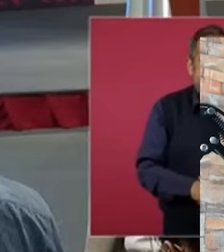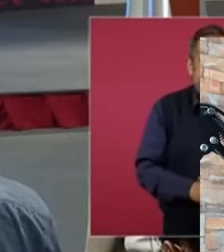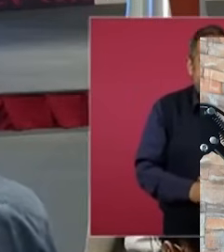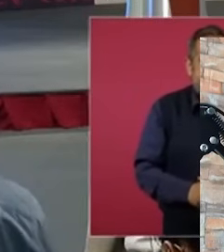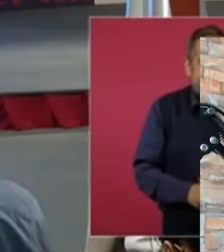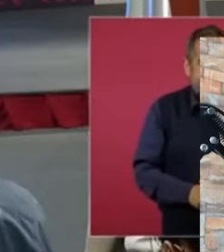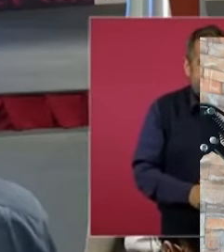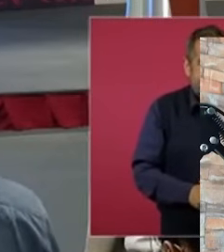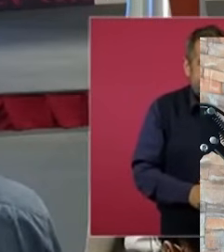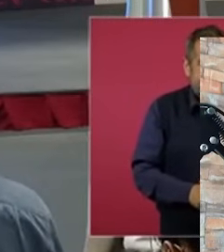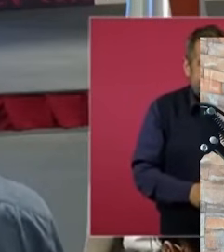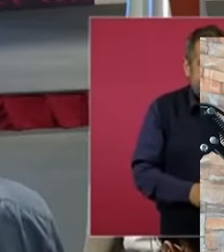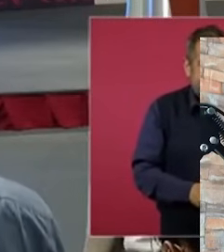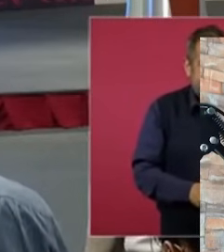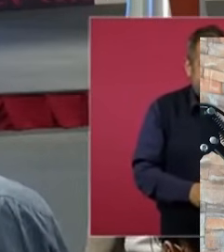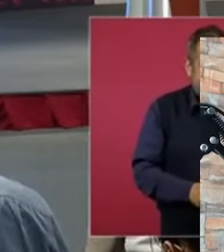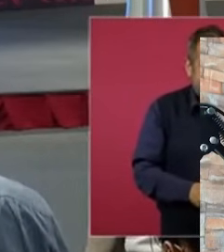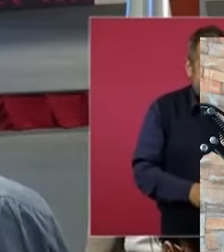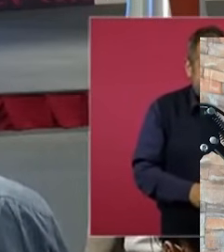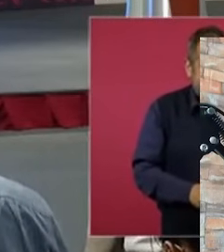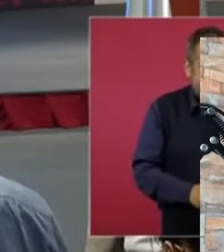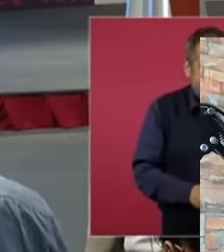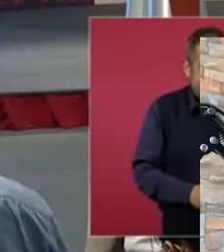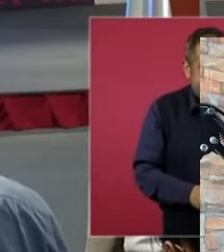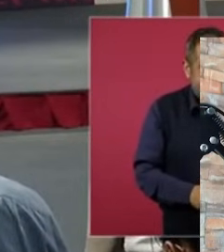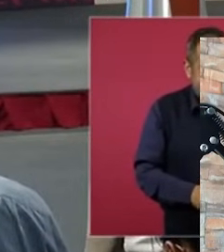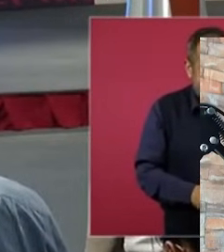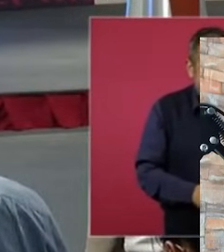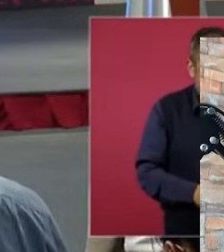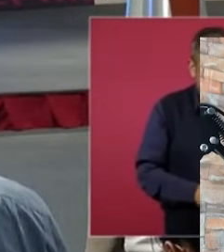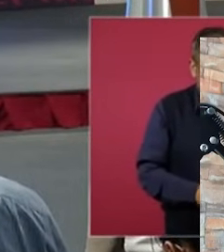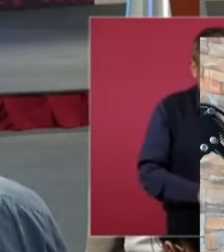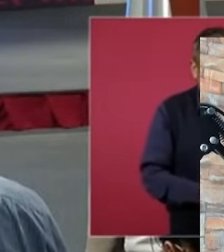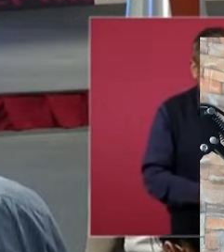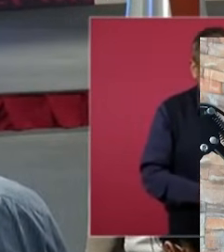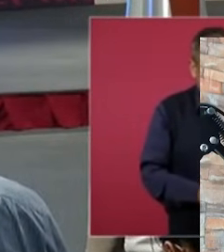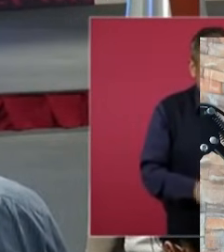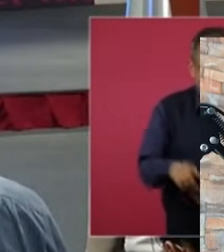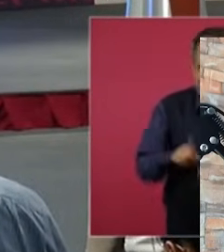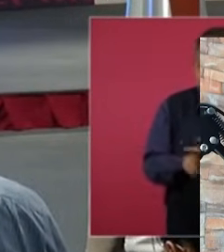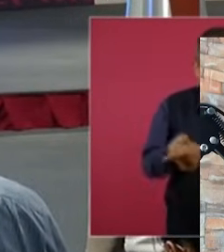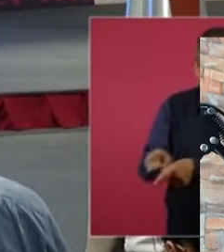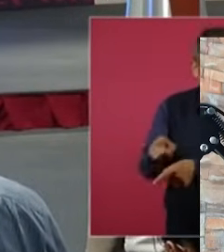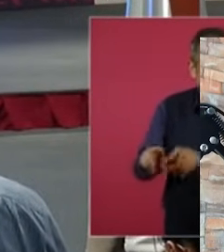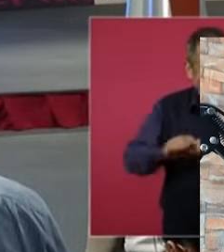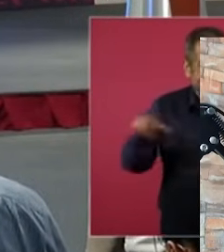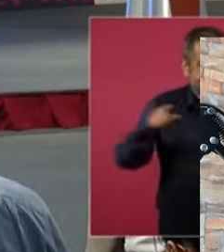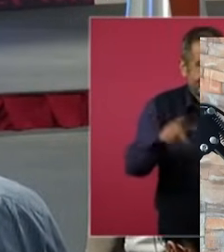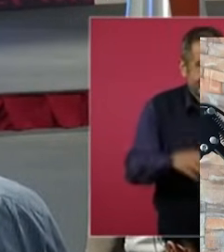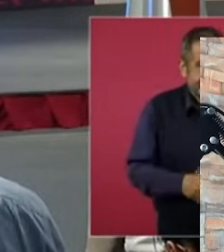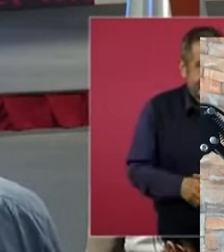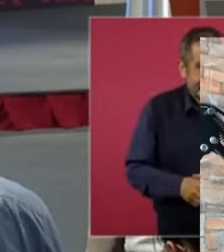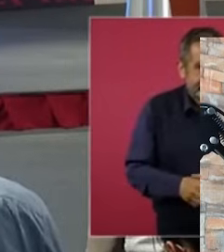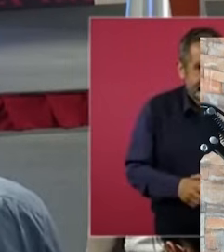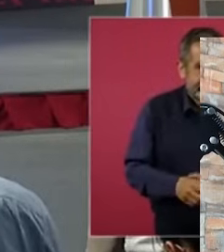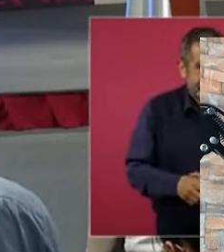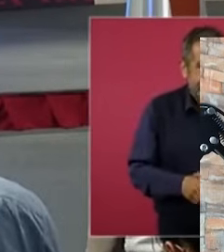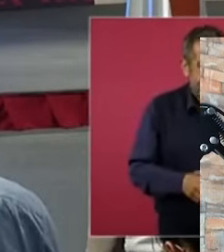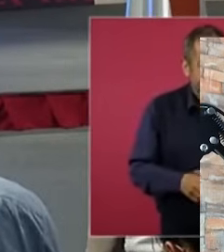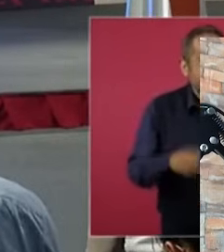Ahí está, Poncho. ¿Quién eliminó las